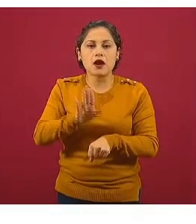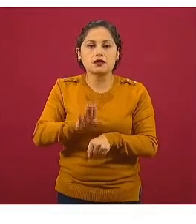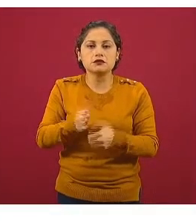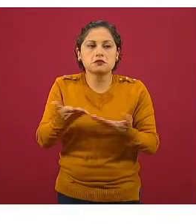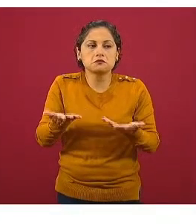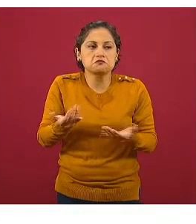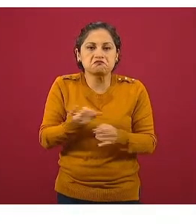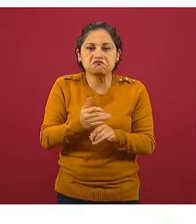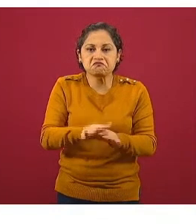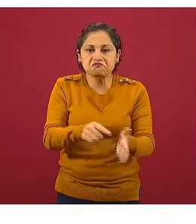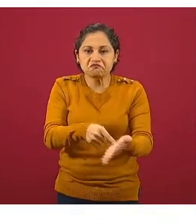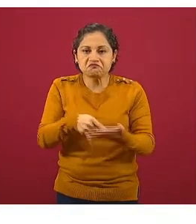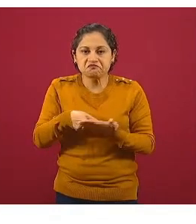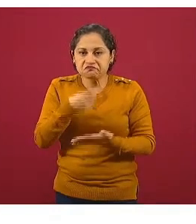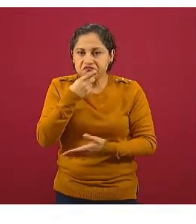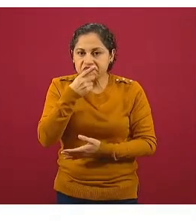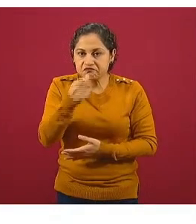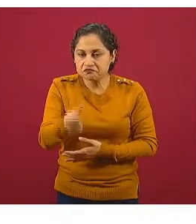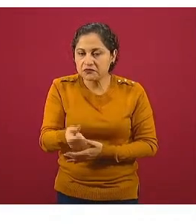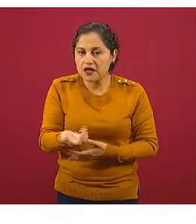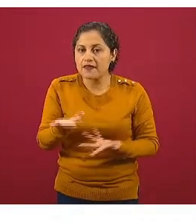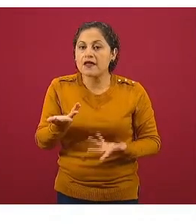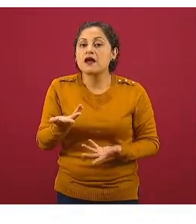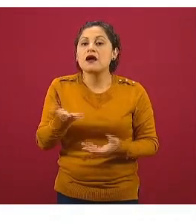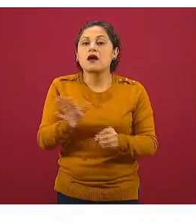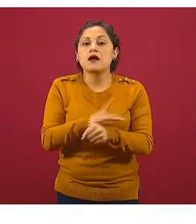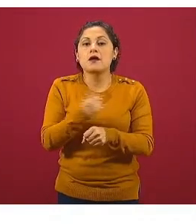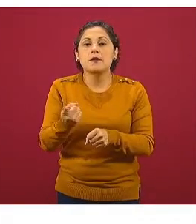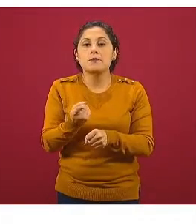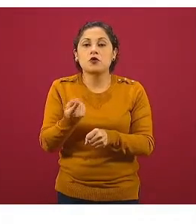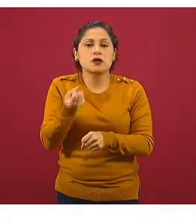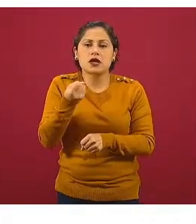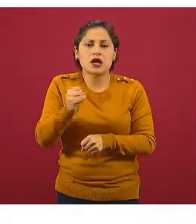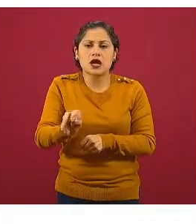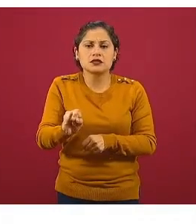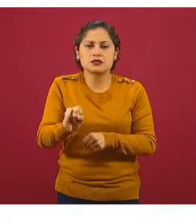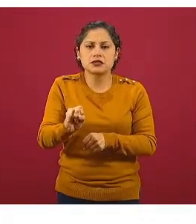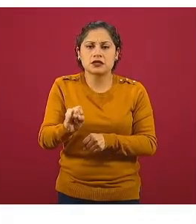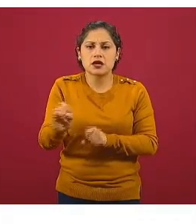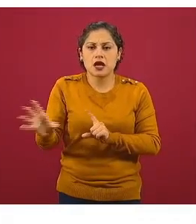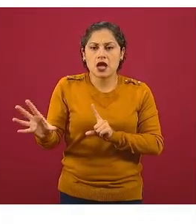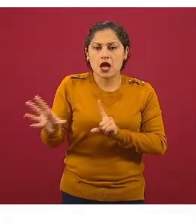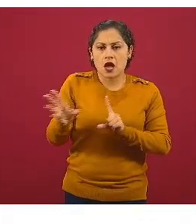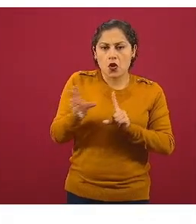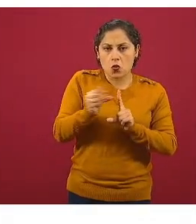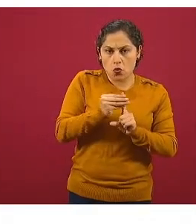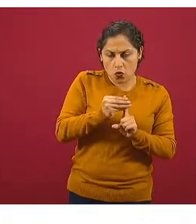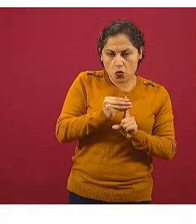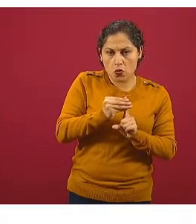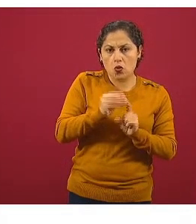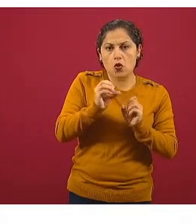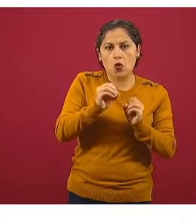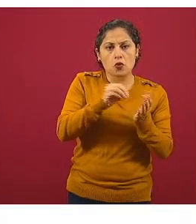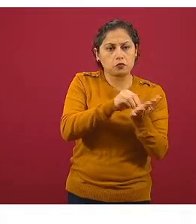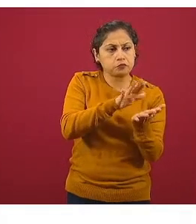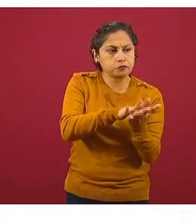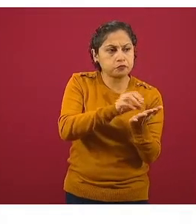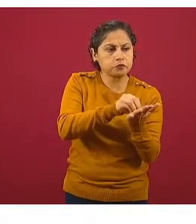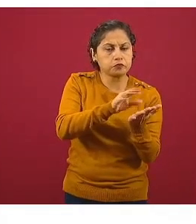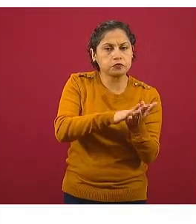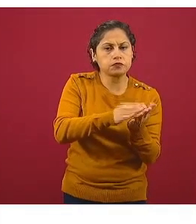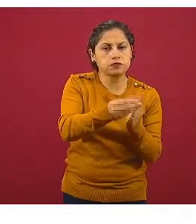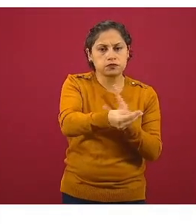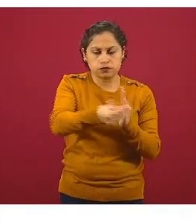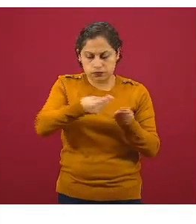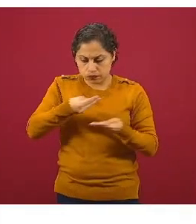porque el retraso natural que ocurre en el proceso de comunicación de datos, de vigilancia epidemiológica, lleva a una